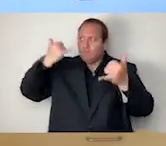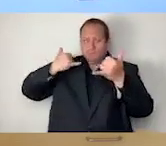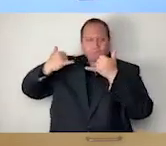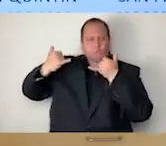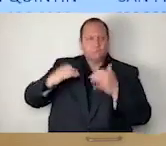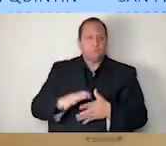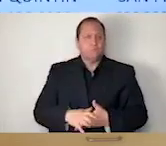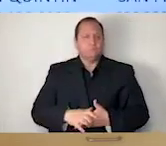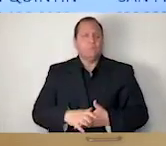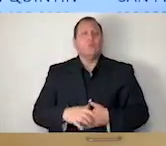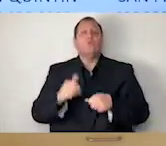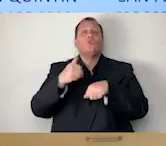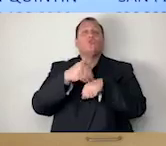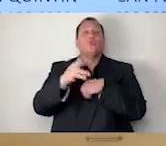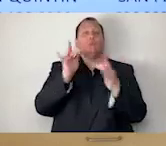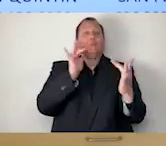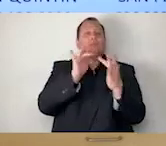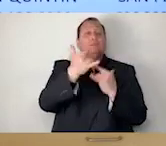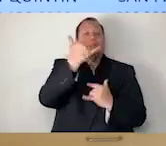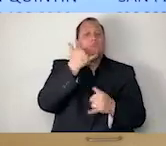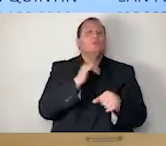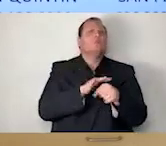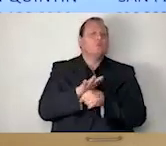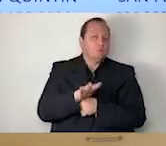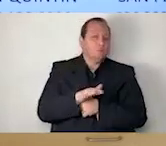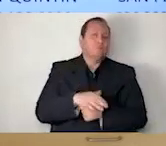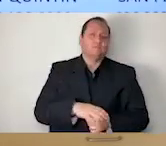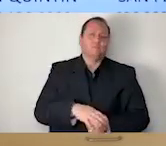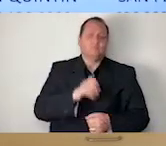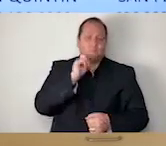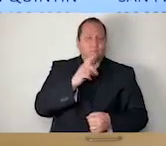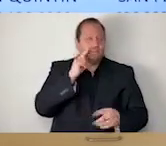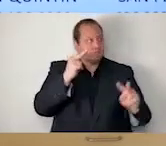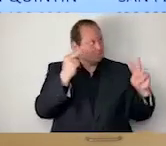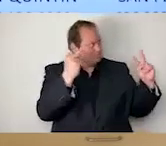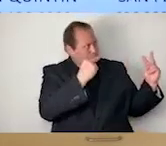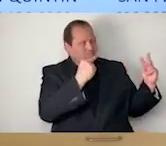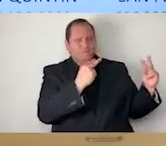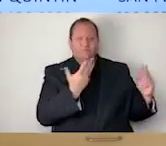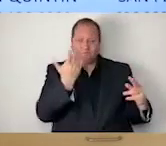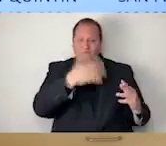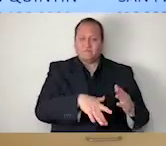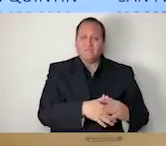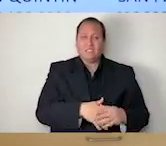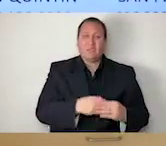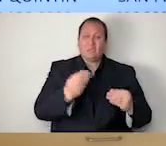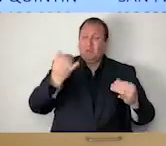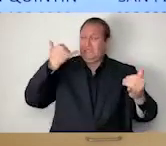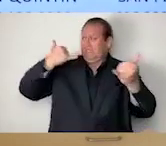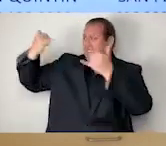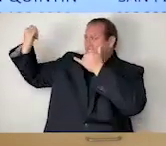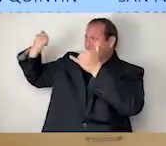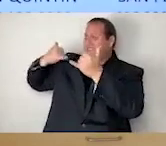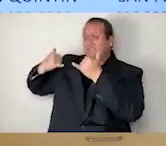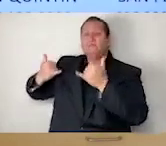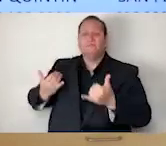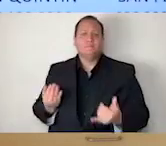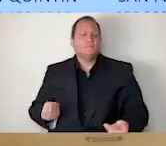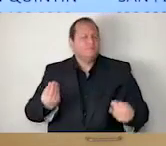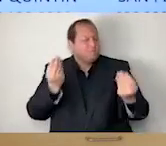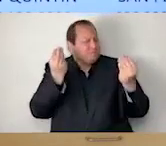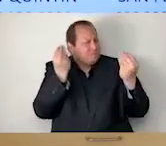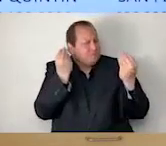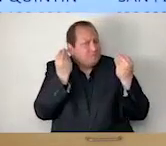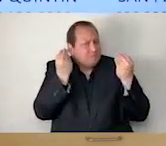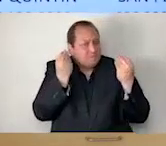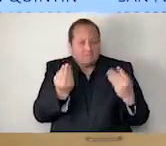tenemos los teléfonos los números de contacto como ustedes vieron son miles de llamadas que estamos recibiendo